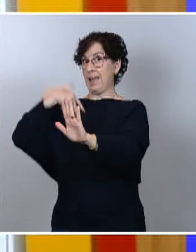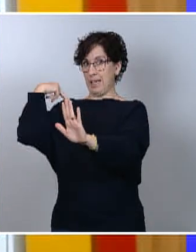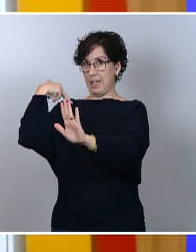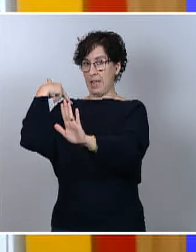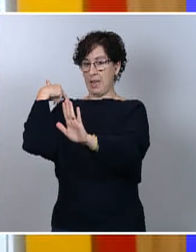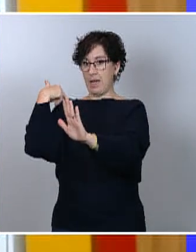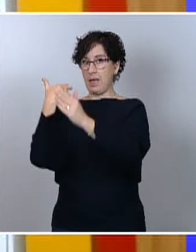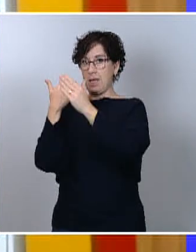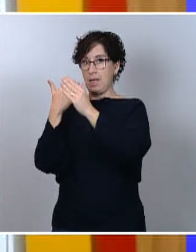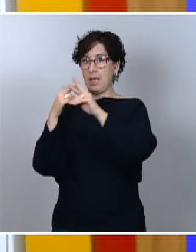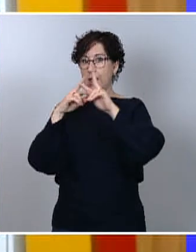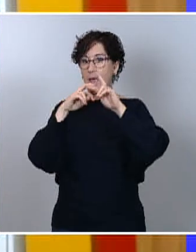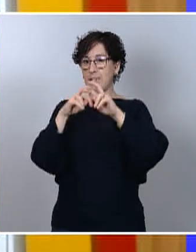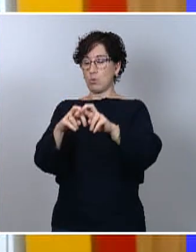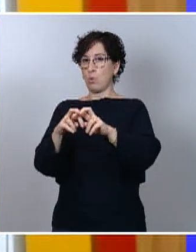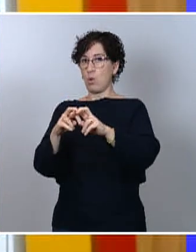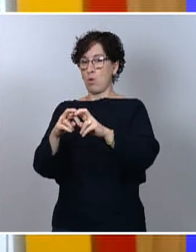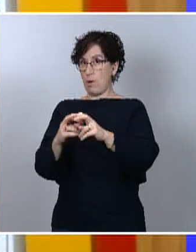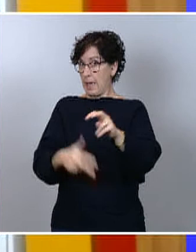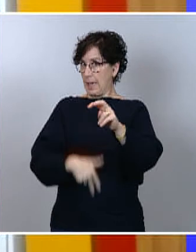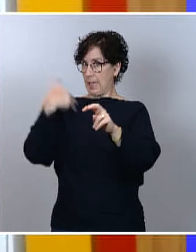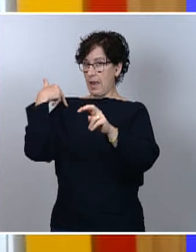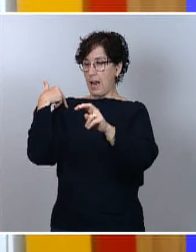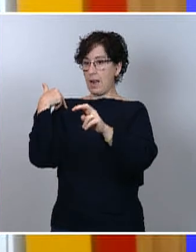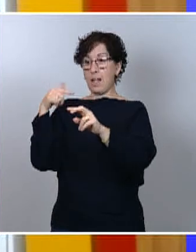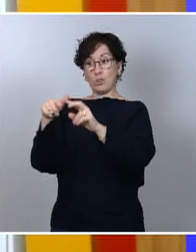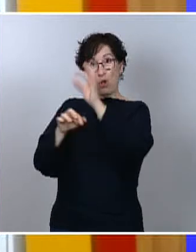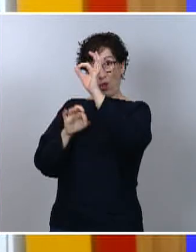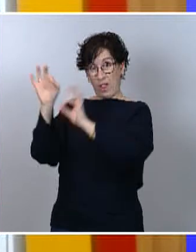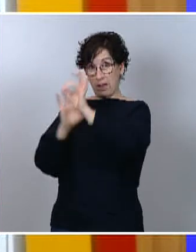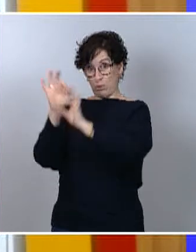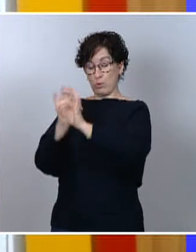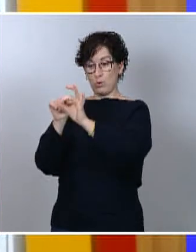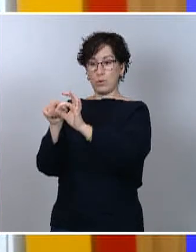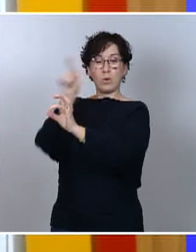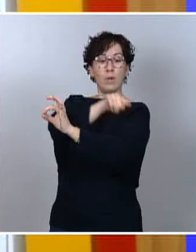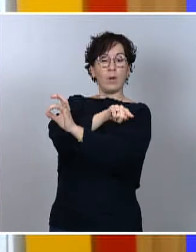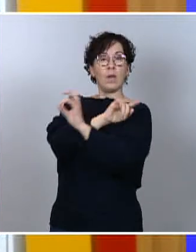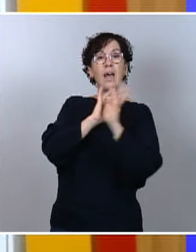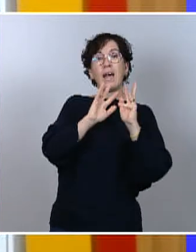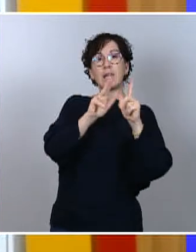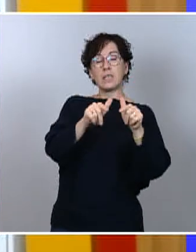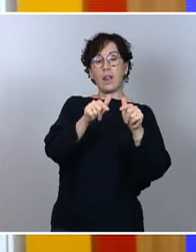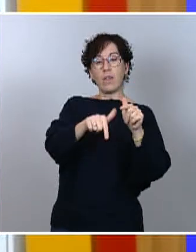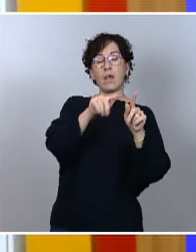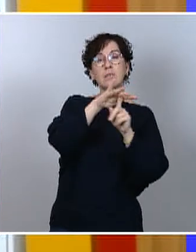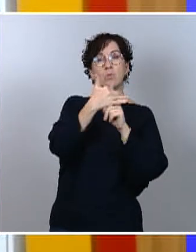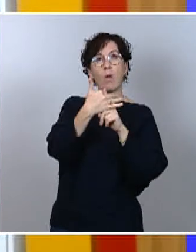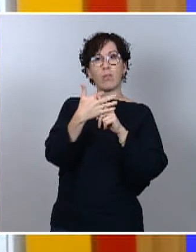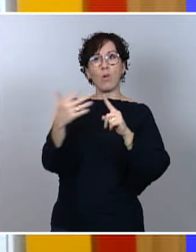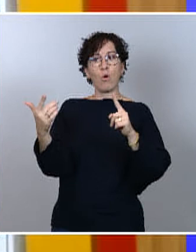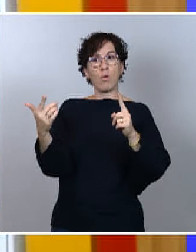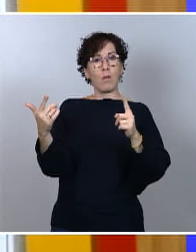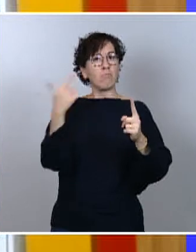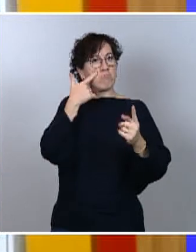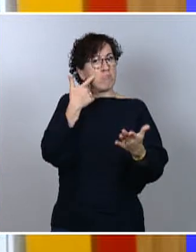afectado como el de las residencias. No sé si esto distorsionaría, si han hecho algún cálculo de que aumentaría mucho o poco, o qué